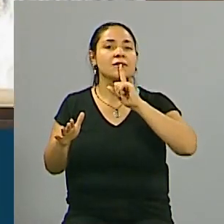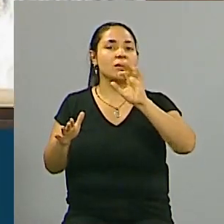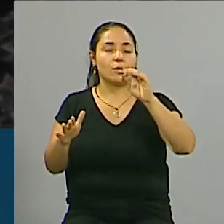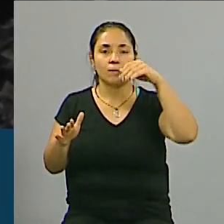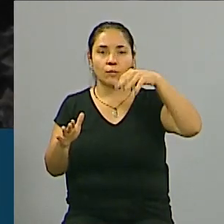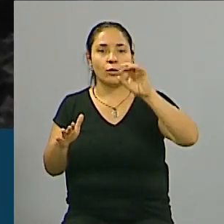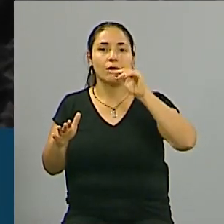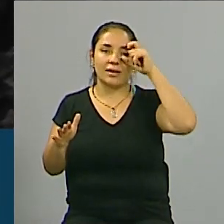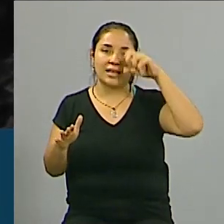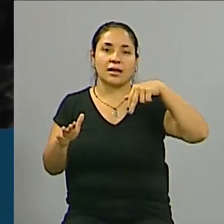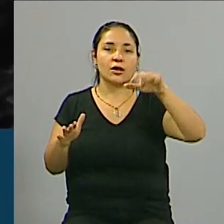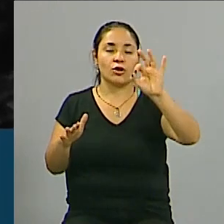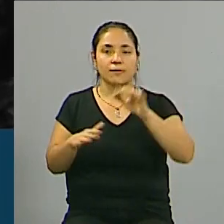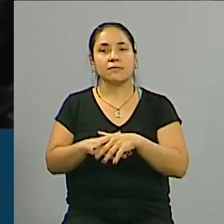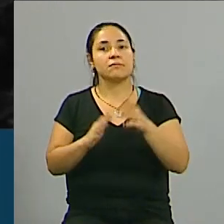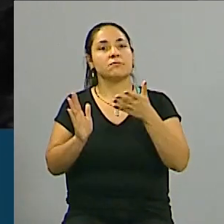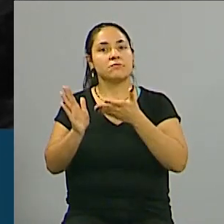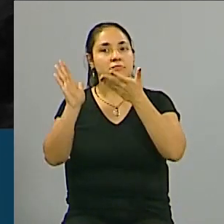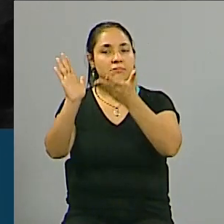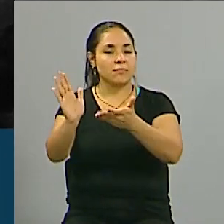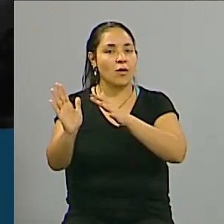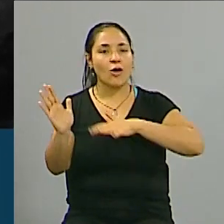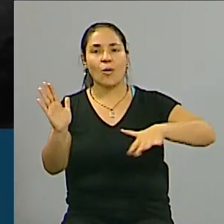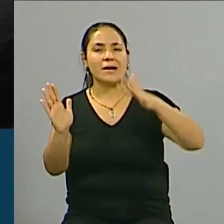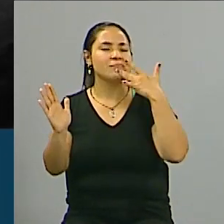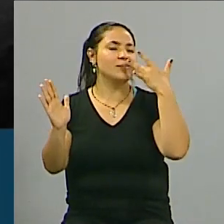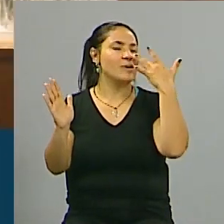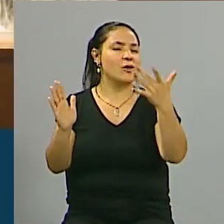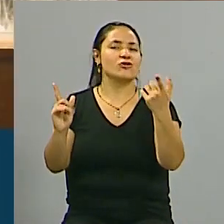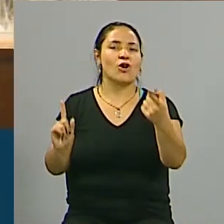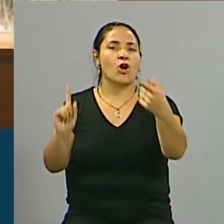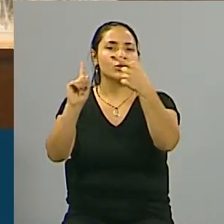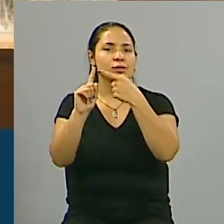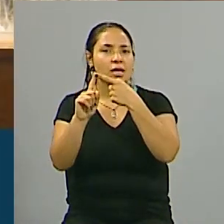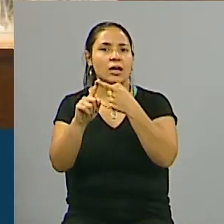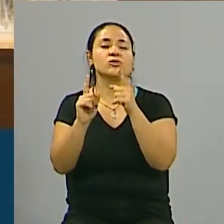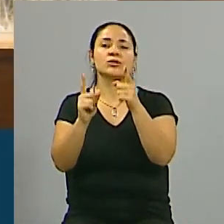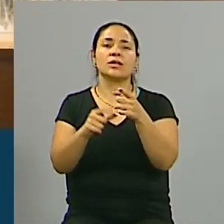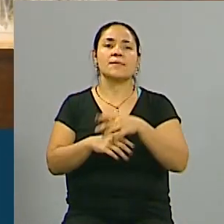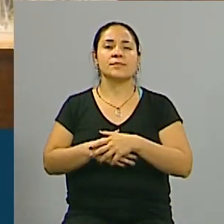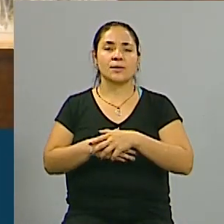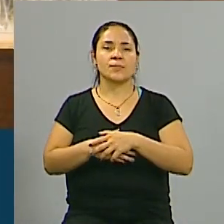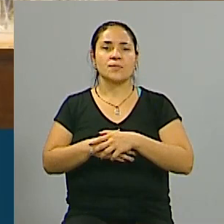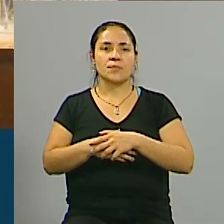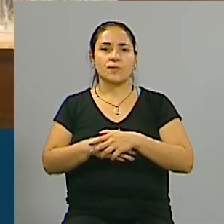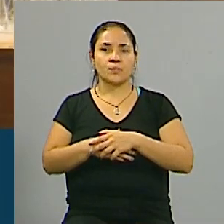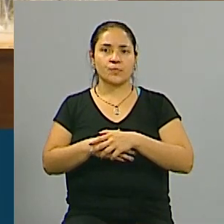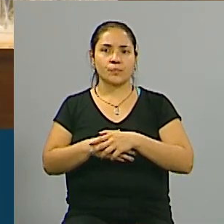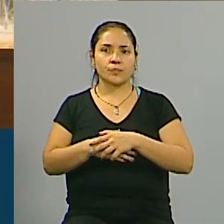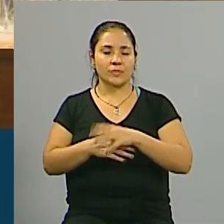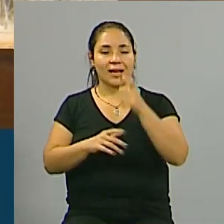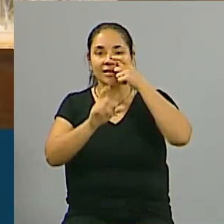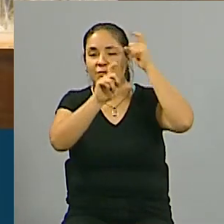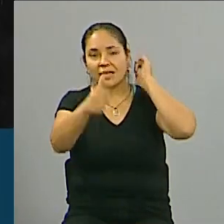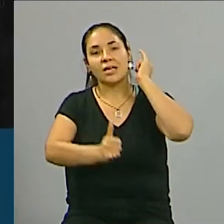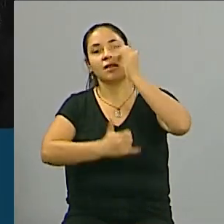semanas esa posibilidad de estar en contacto con los lugareños y obviamente trasladarlo a sus vivencias